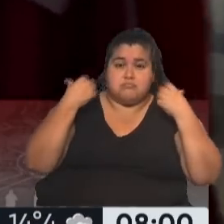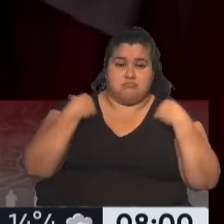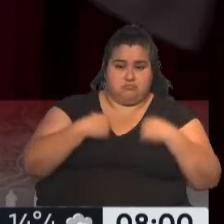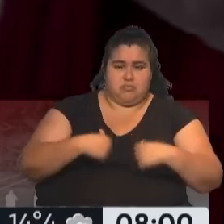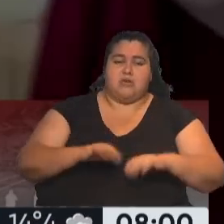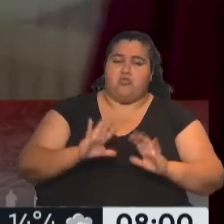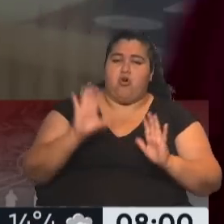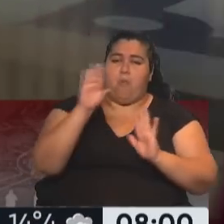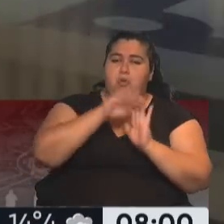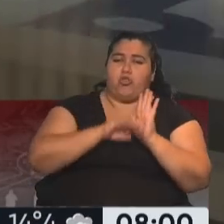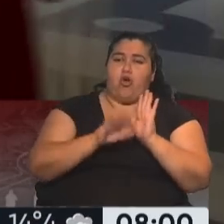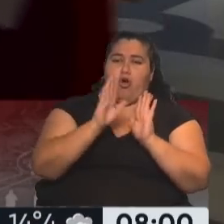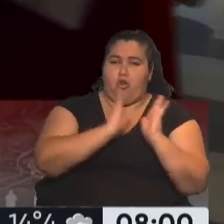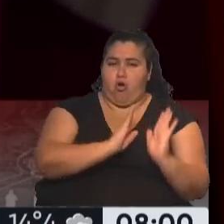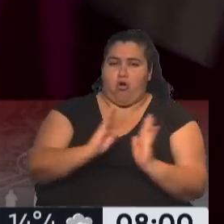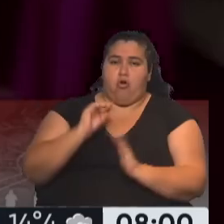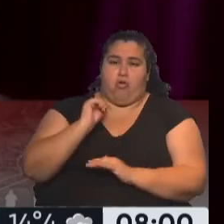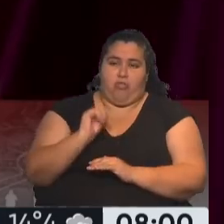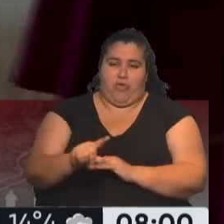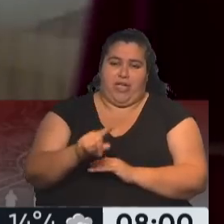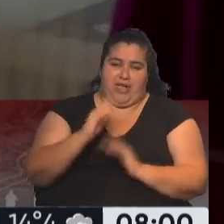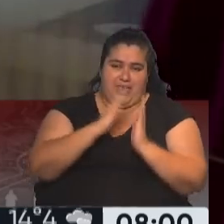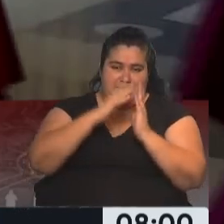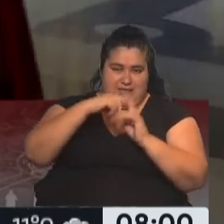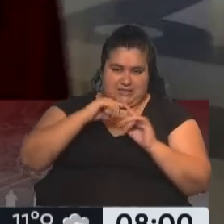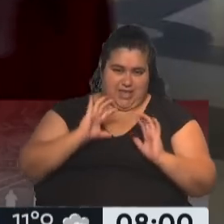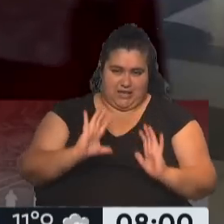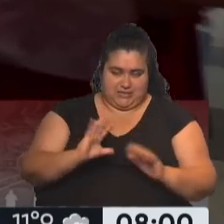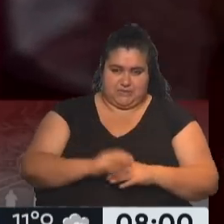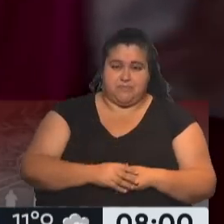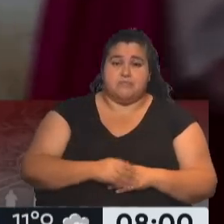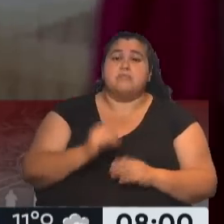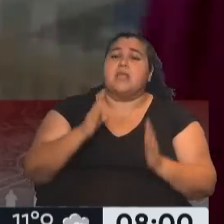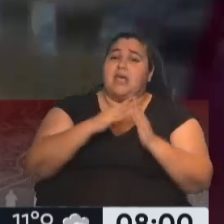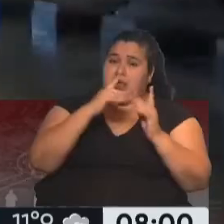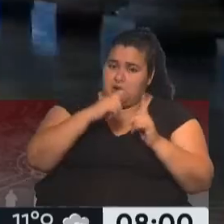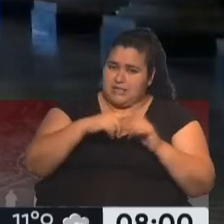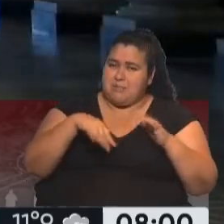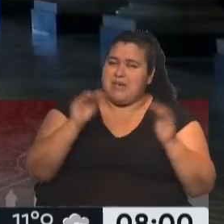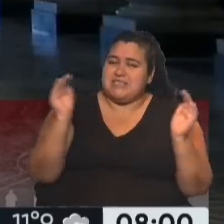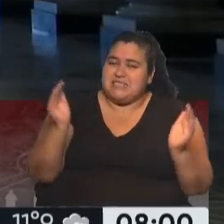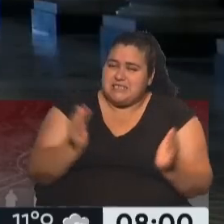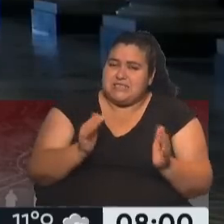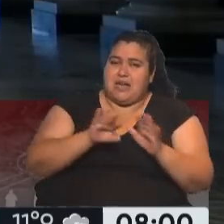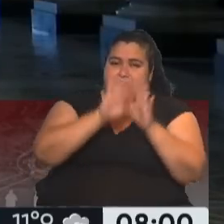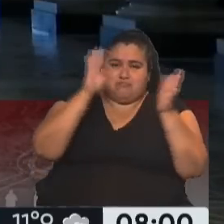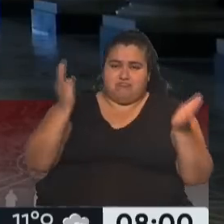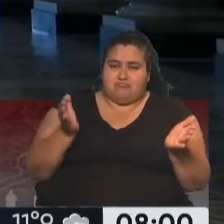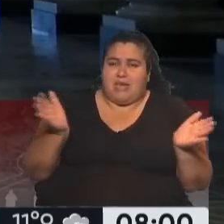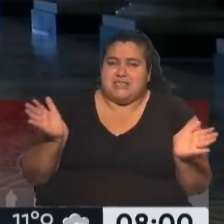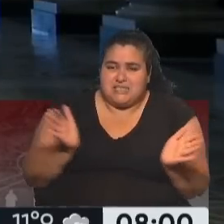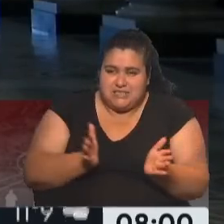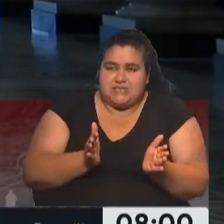basílicas vaticanas, ¿no? Bien. Bueno, se trata de Lo de una traje gris, digamos. iglesia Los de gris. muchísimo más pequeña, lo estamos viendo ya en el